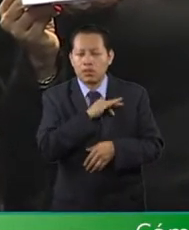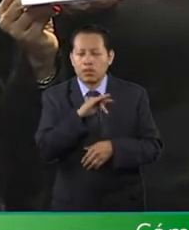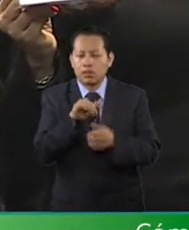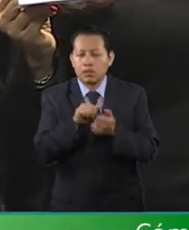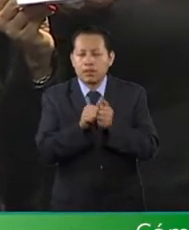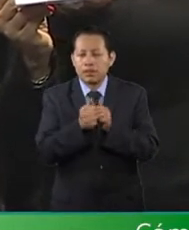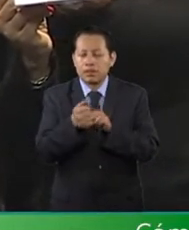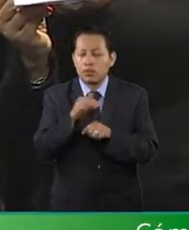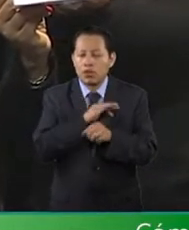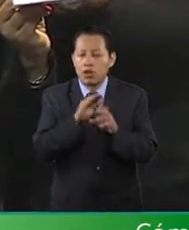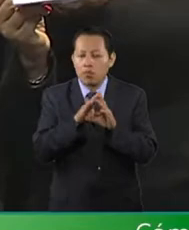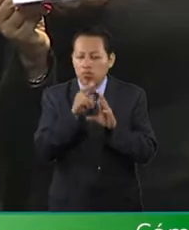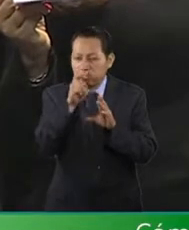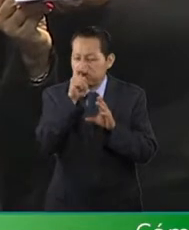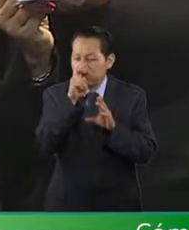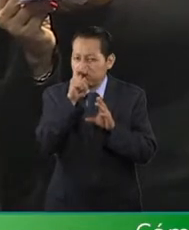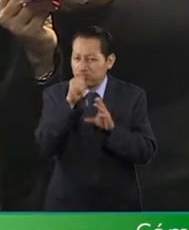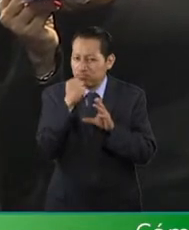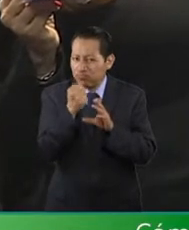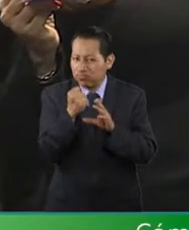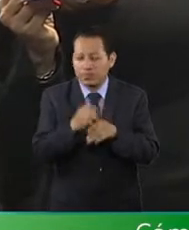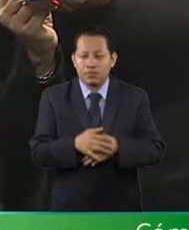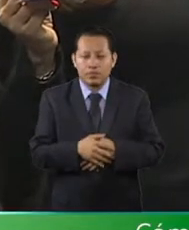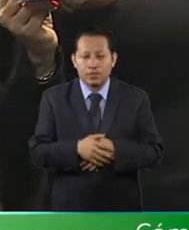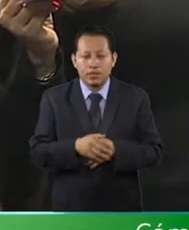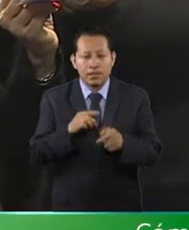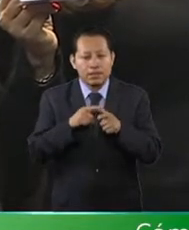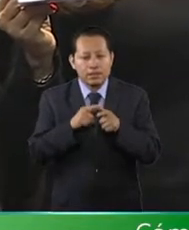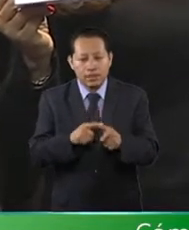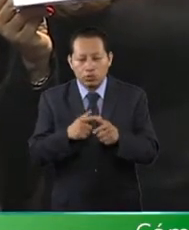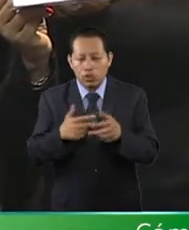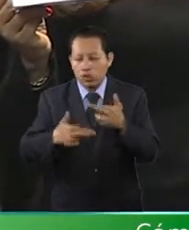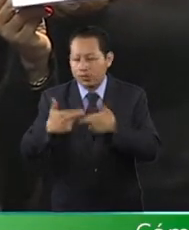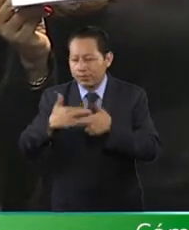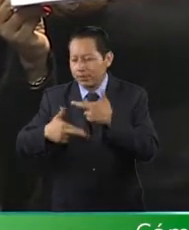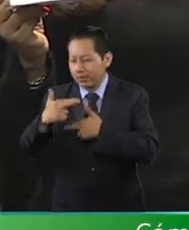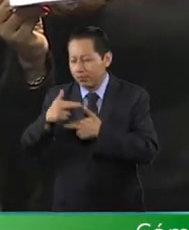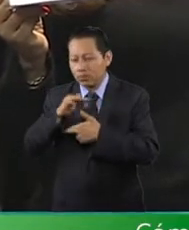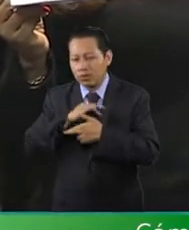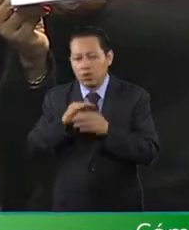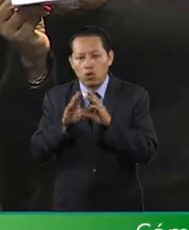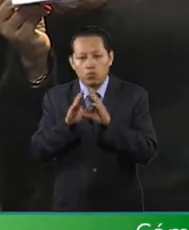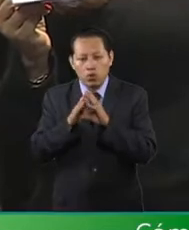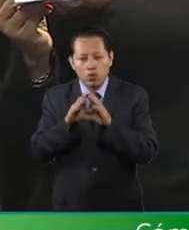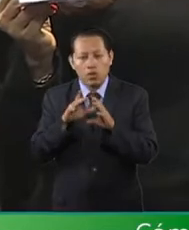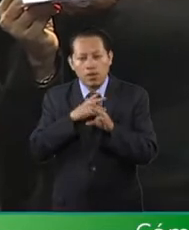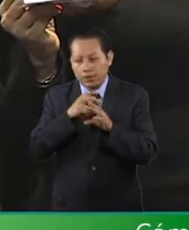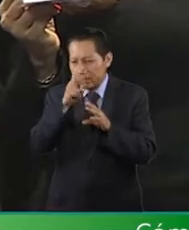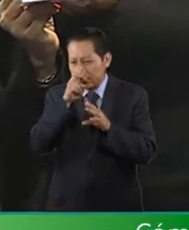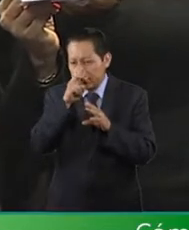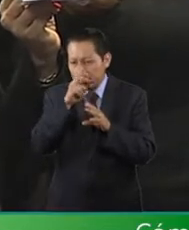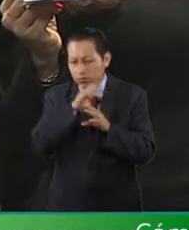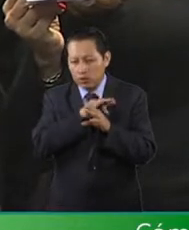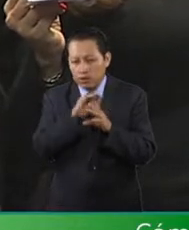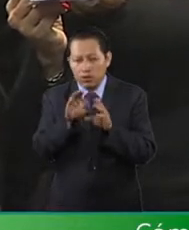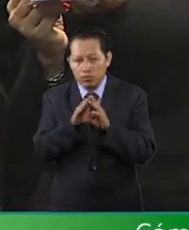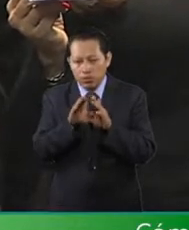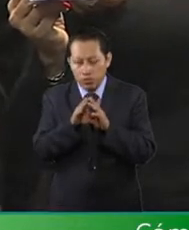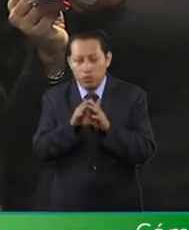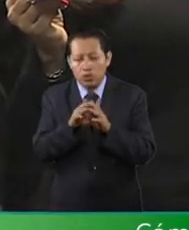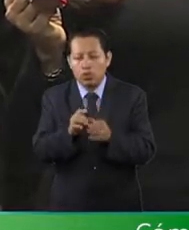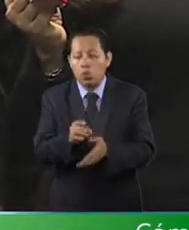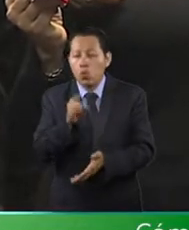pluralismo autoritario seguimos retrocediendo hacia un autoritarismo la